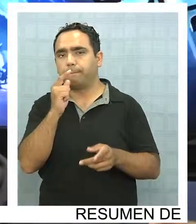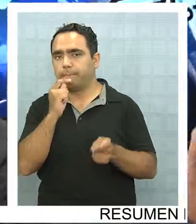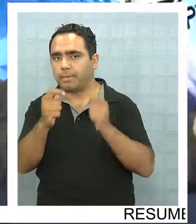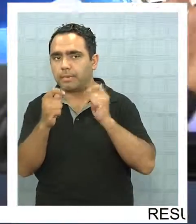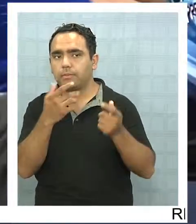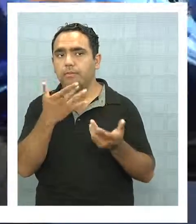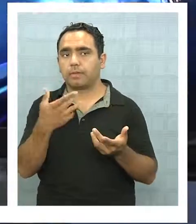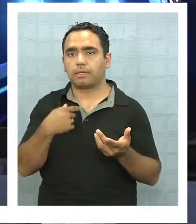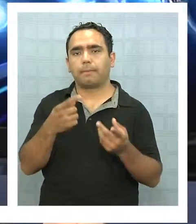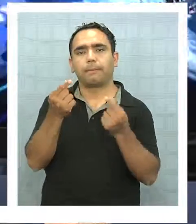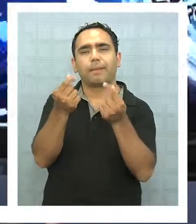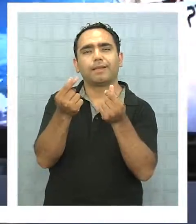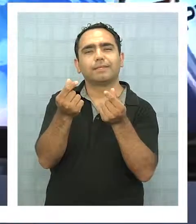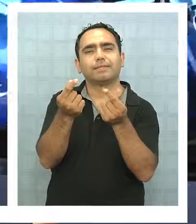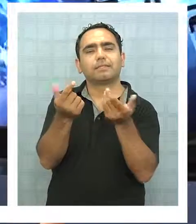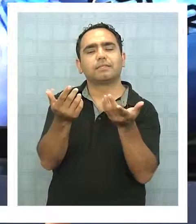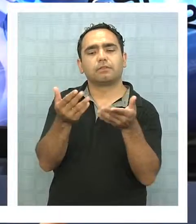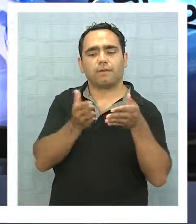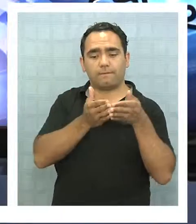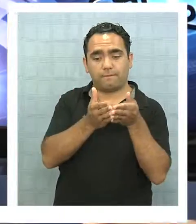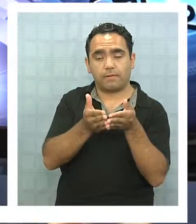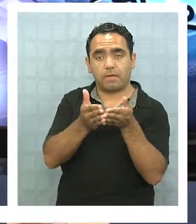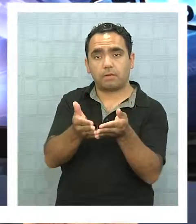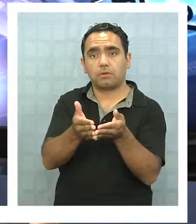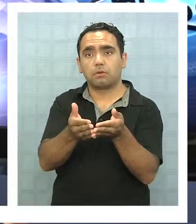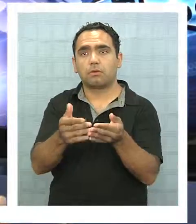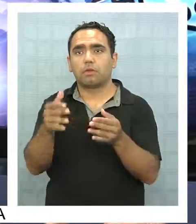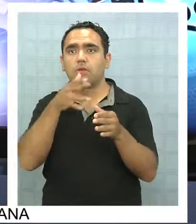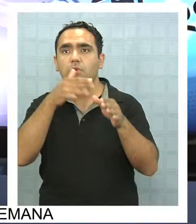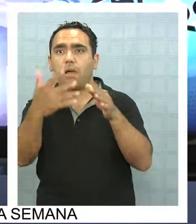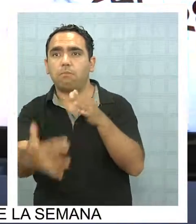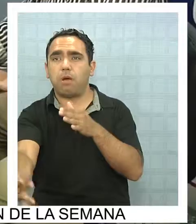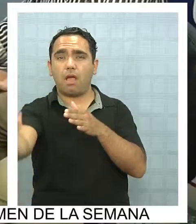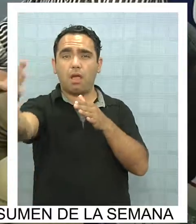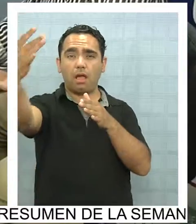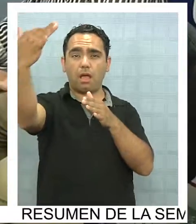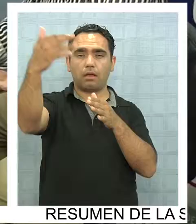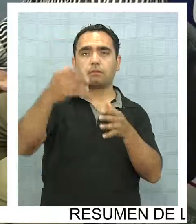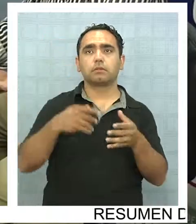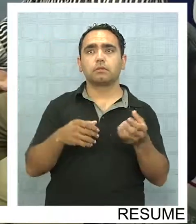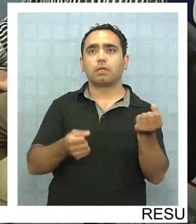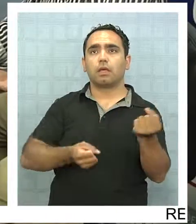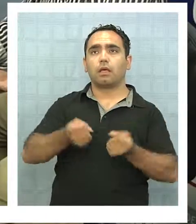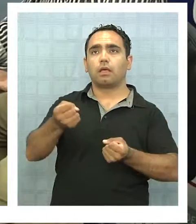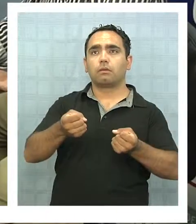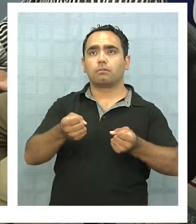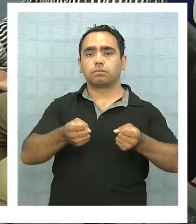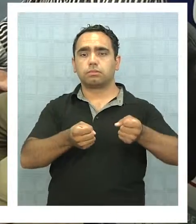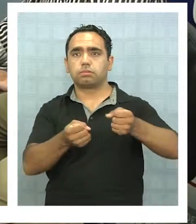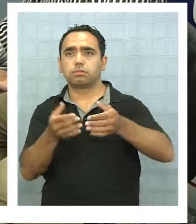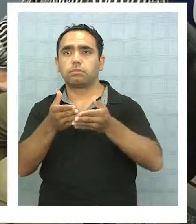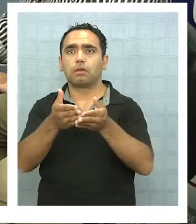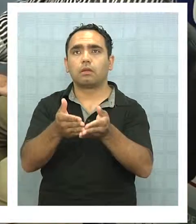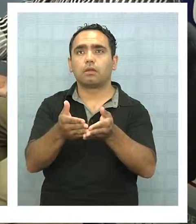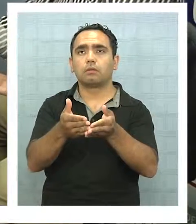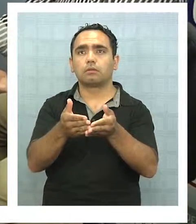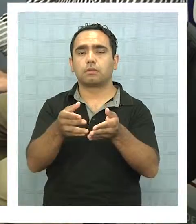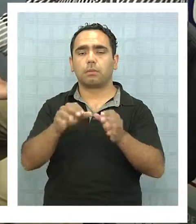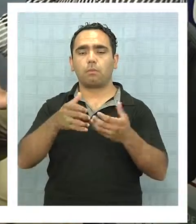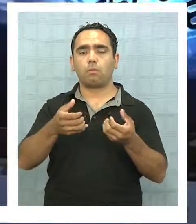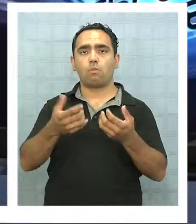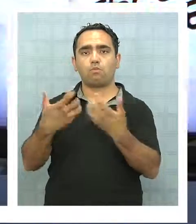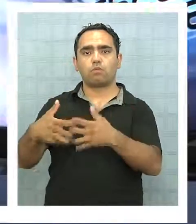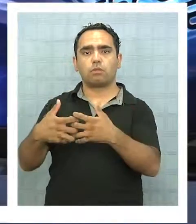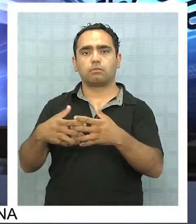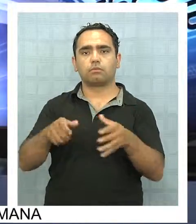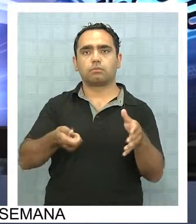que cuando viene una ola grande, apaga el motor y deja el timón a la deriva. Y la situación del gobierno hoy día es esa. Entonces es